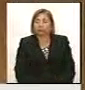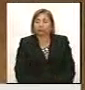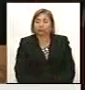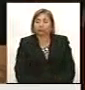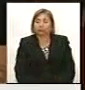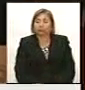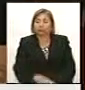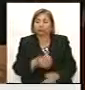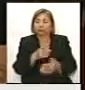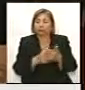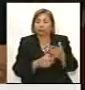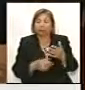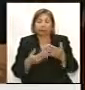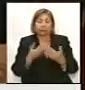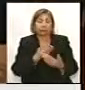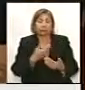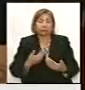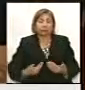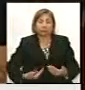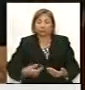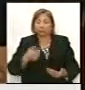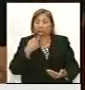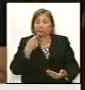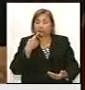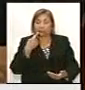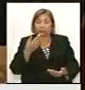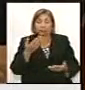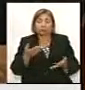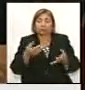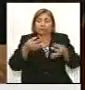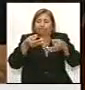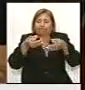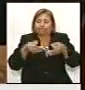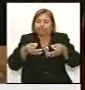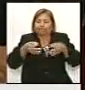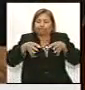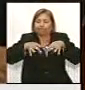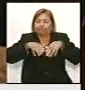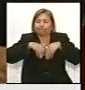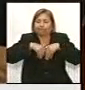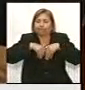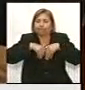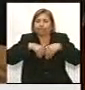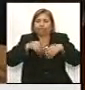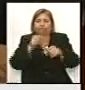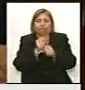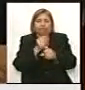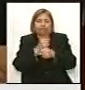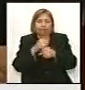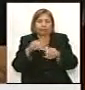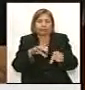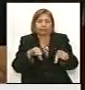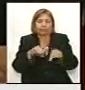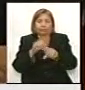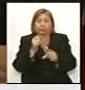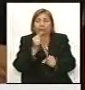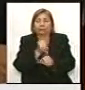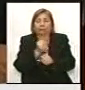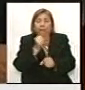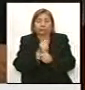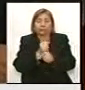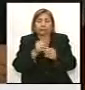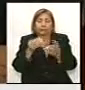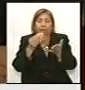Que el gobierno regional desde un primer momento se ha sumado a esta actividad y estamos trabajando en el